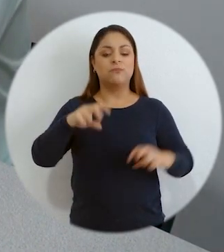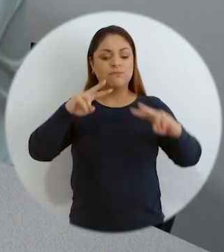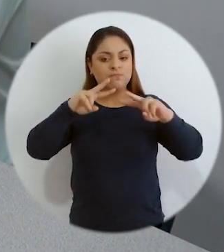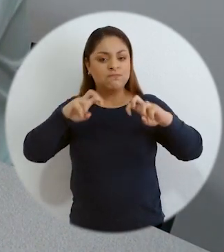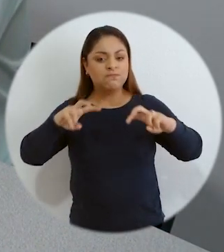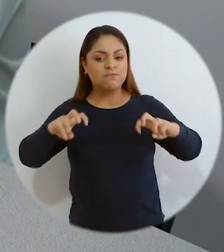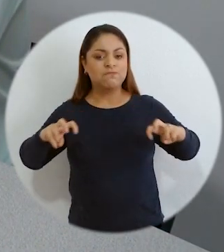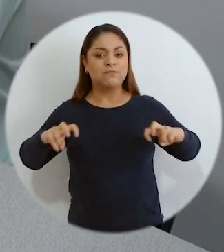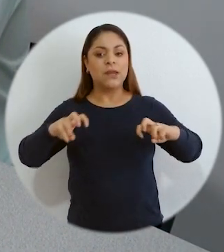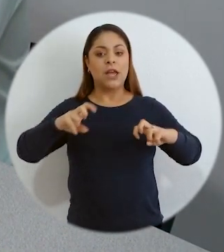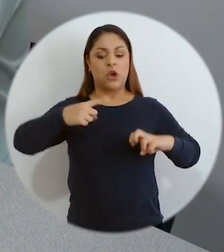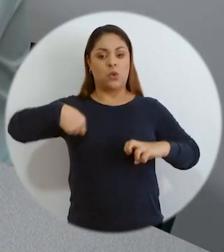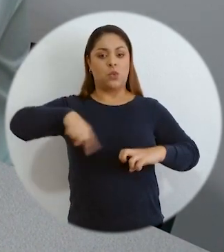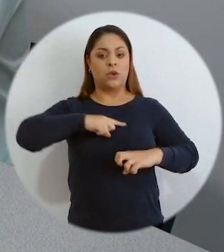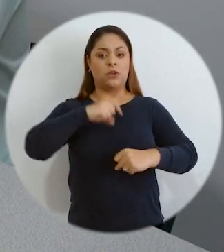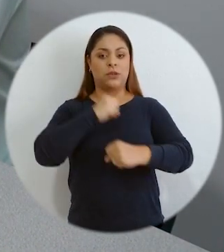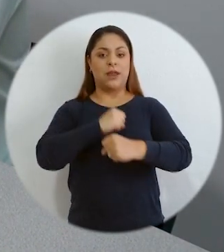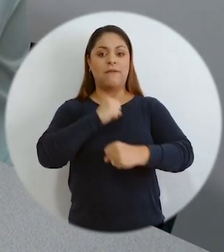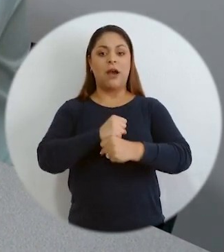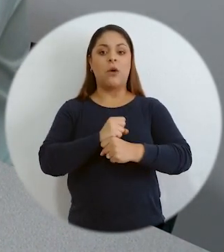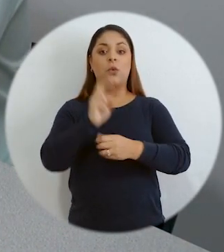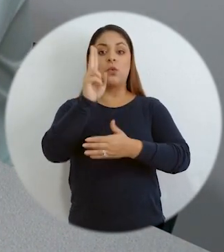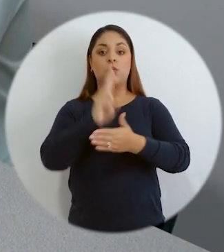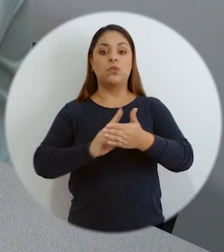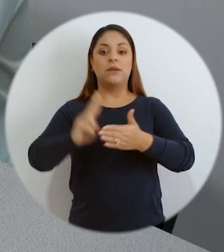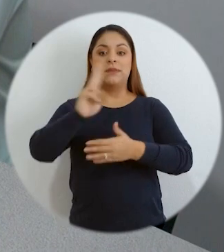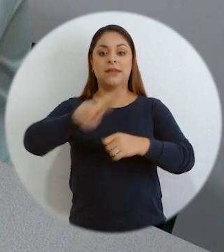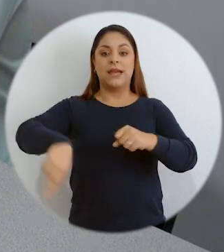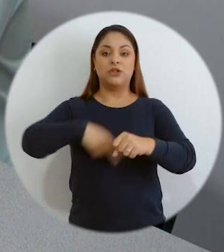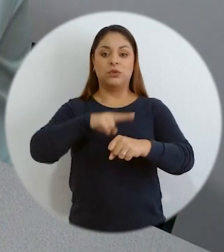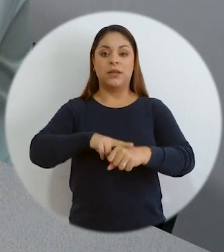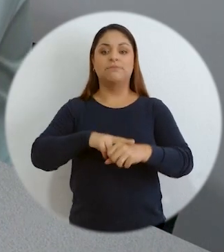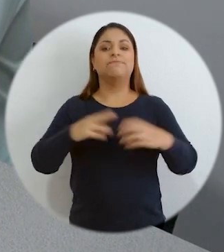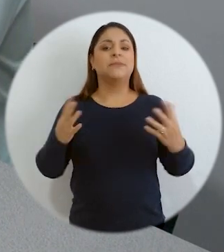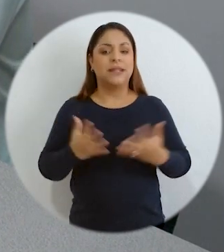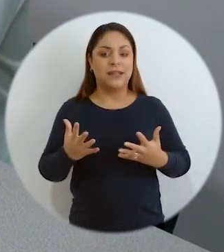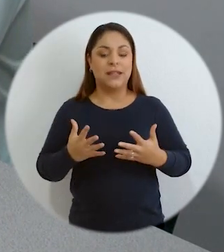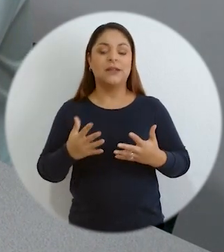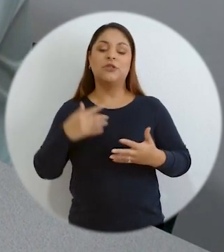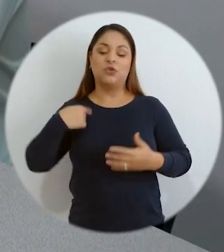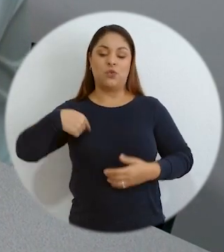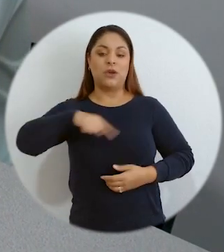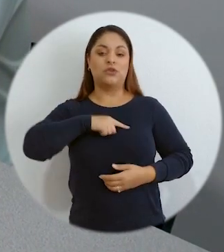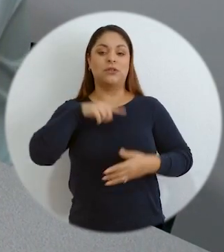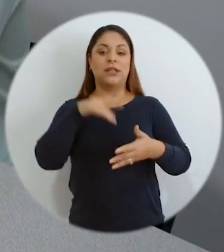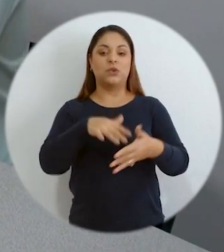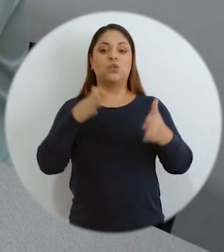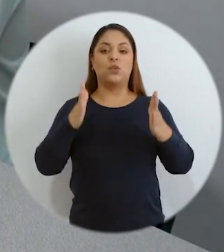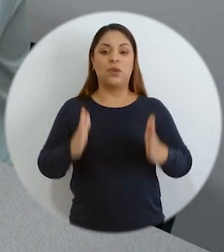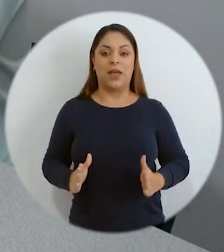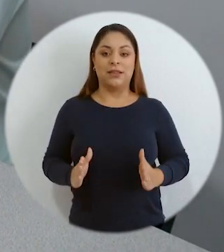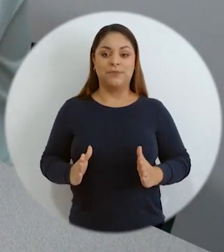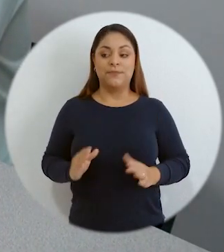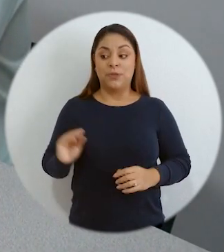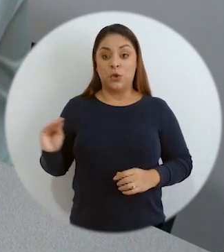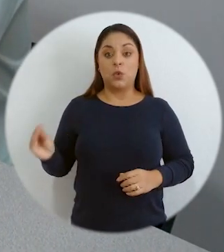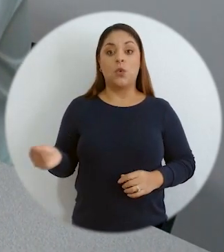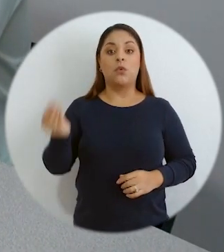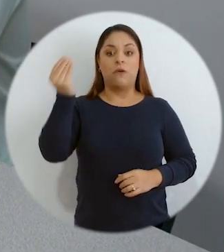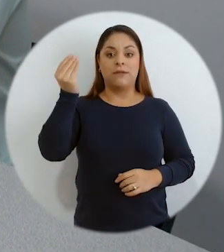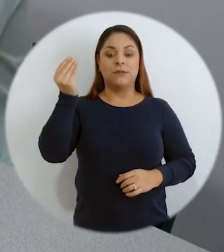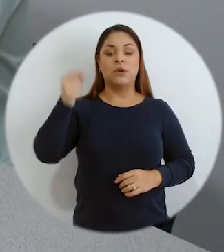realmente de la razón de ser de nuestra universidad nacional, de nuestra universidad necesaria, como son nuestras personas